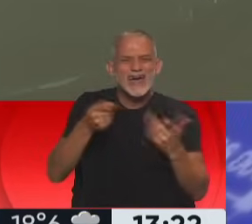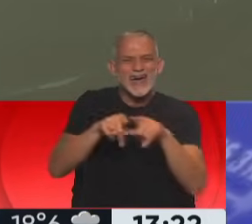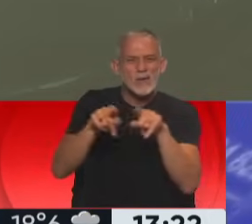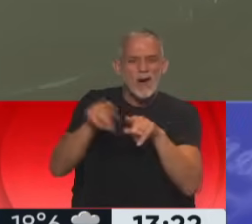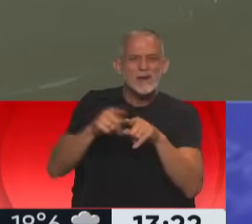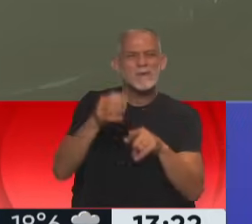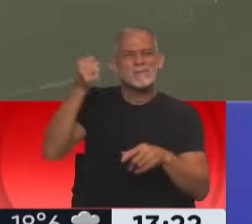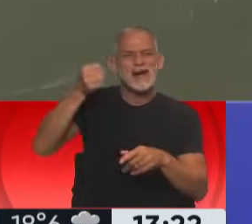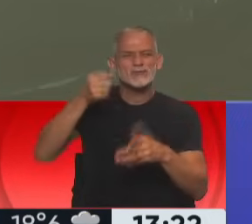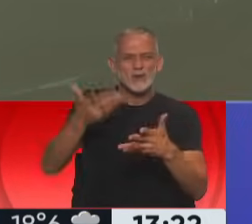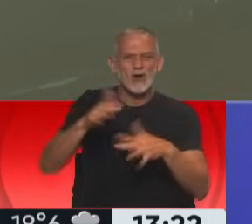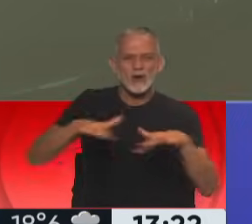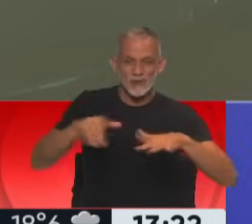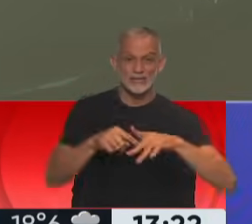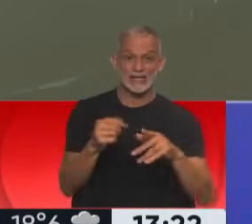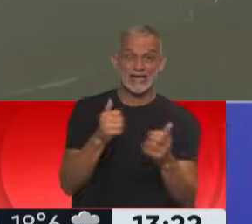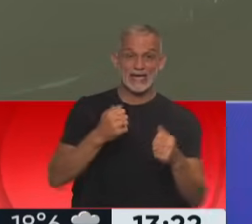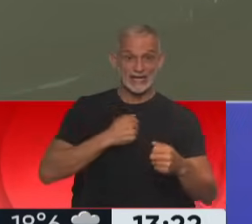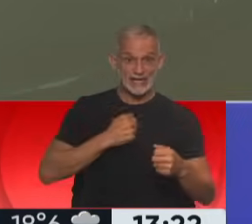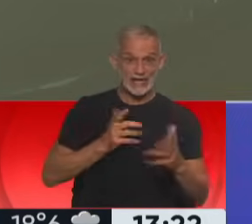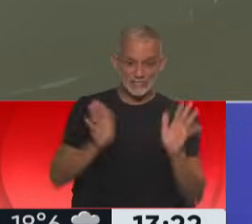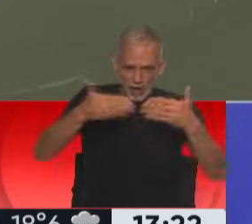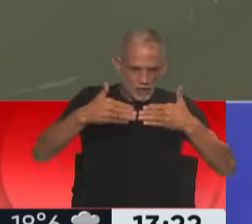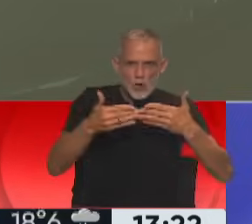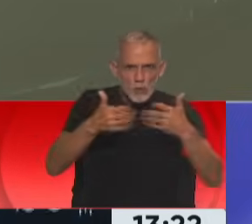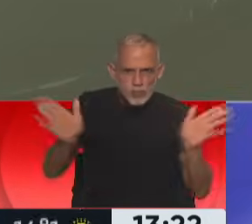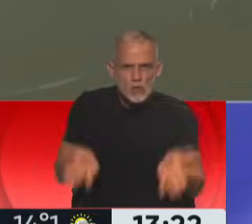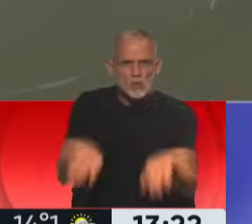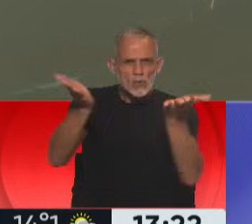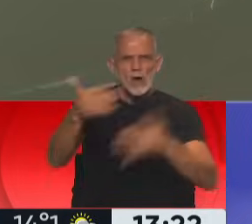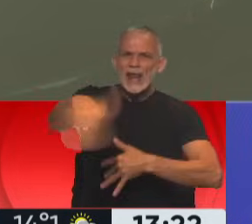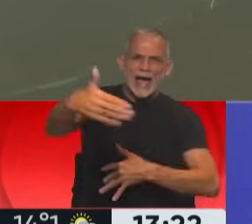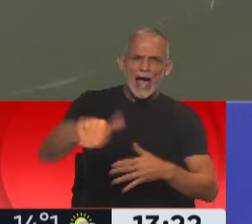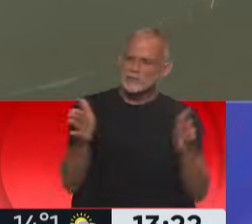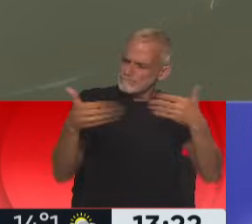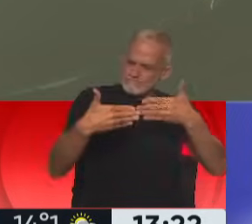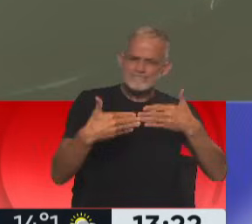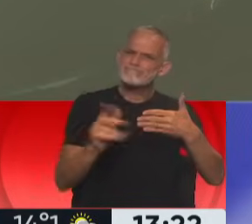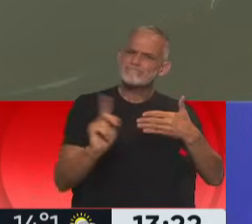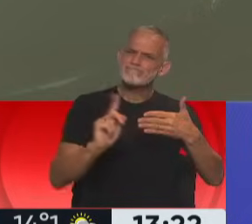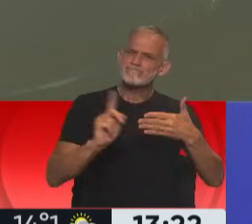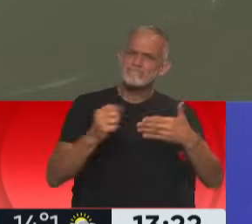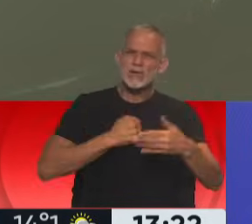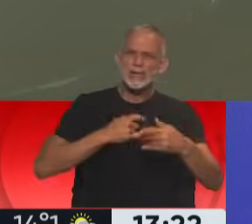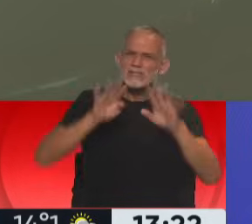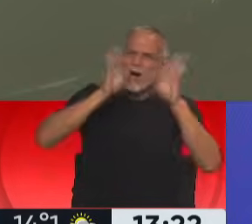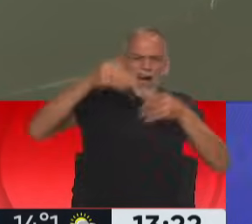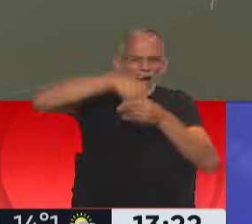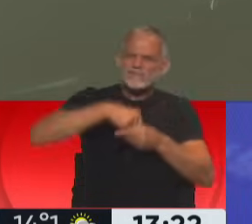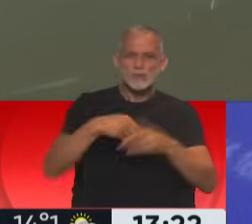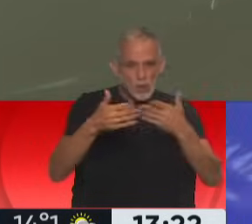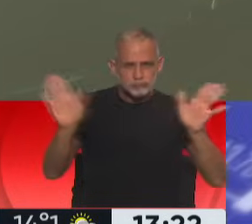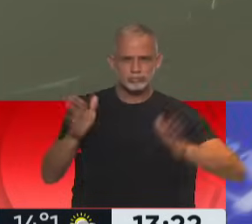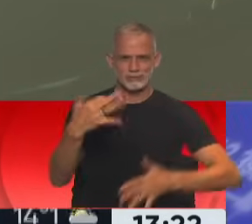en esta iglesia en salida, iglesia en comunión, salir a la calle, no nos quedemos encerrados en nuestros templos.